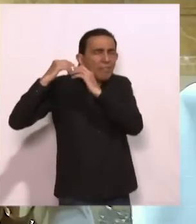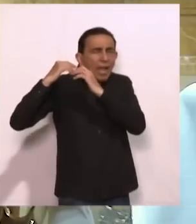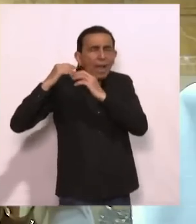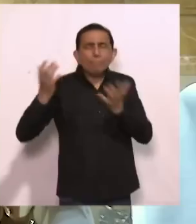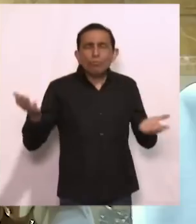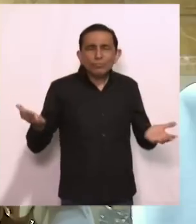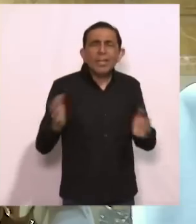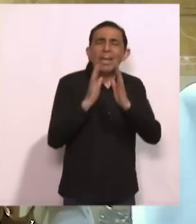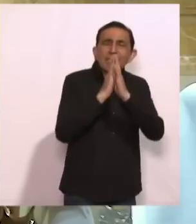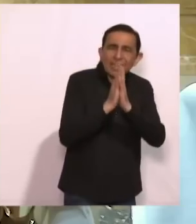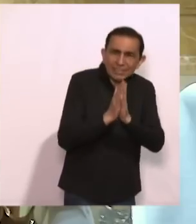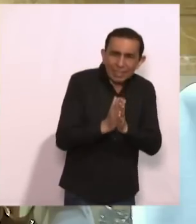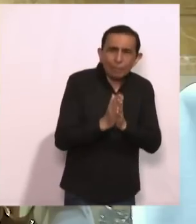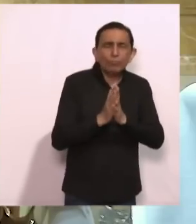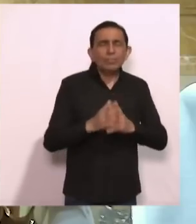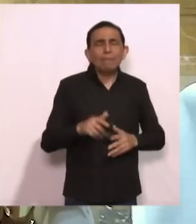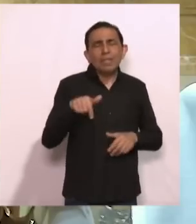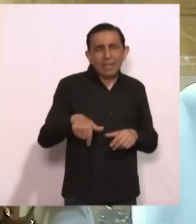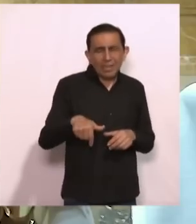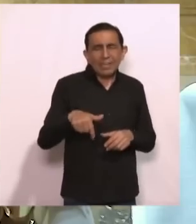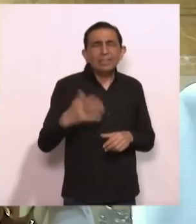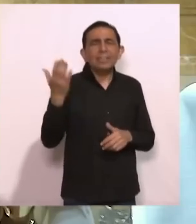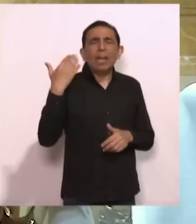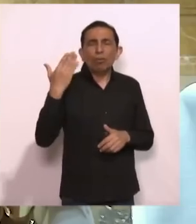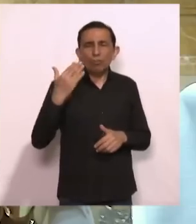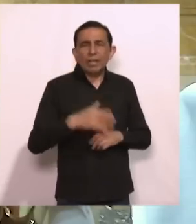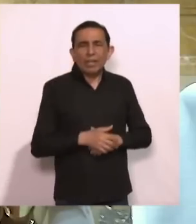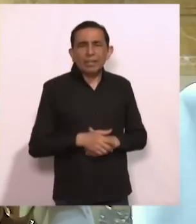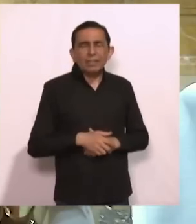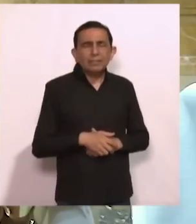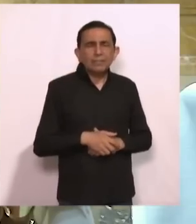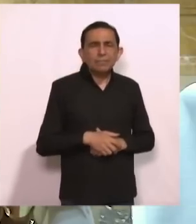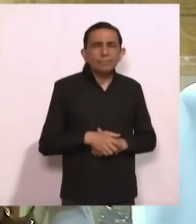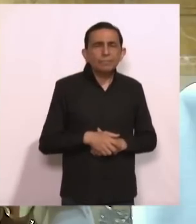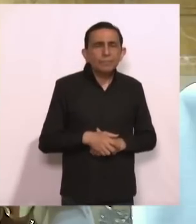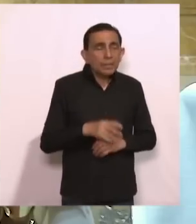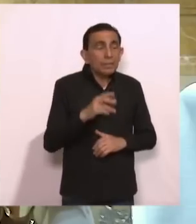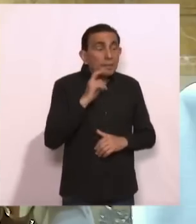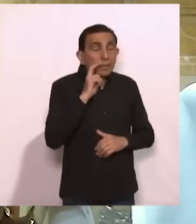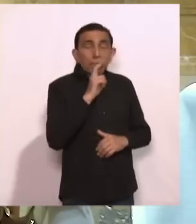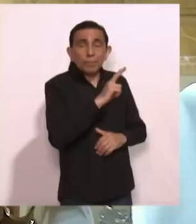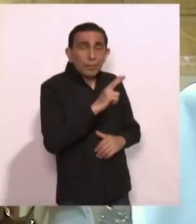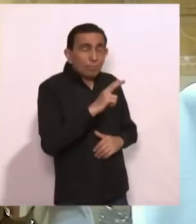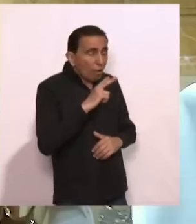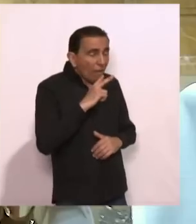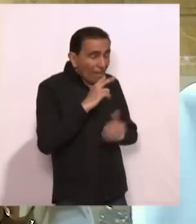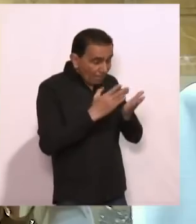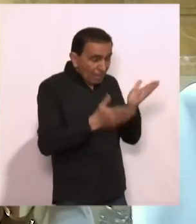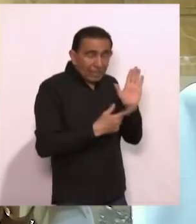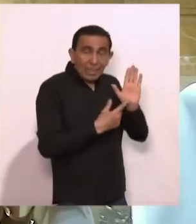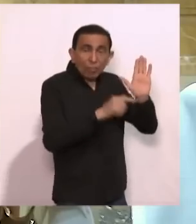cual rezamos en esta jornada. Cuando vemos el Evangelio de